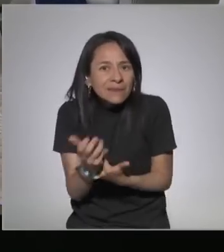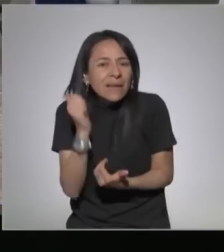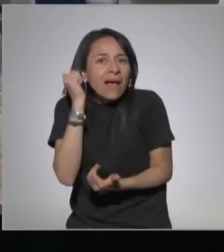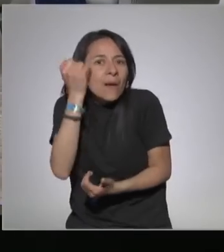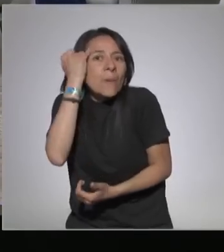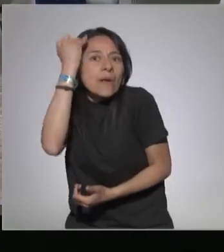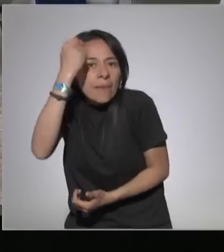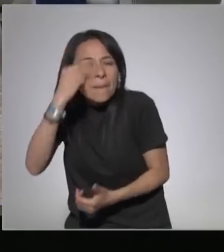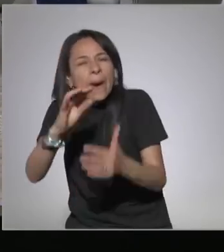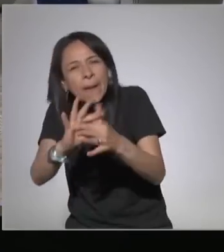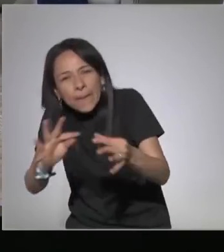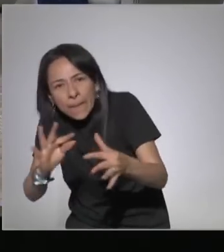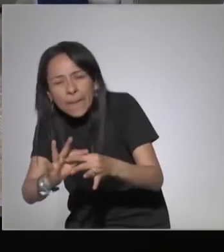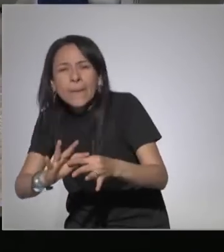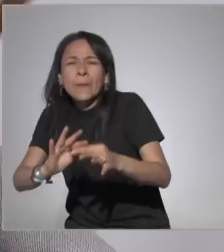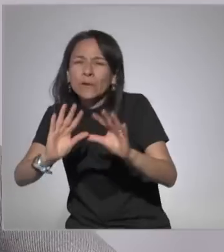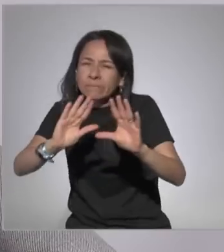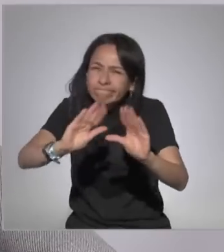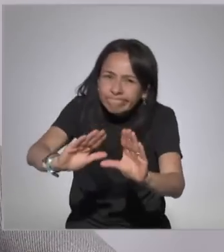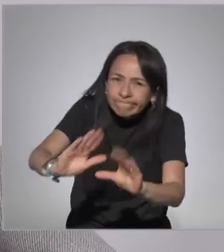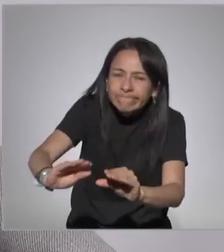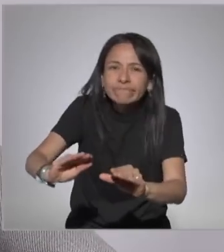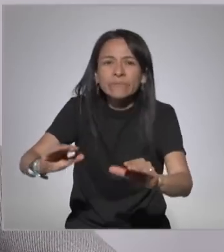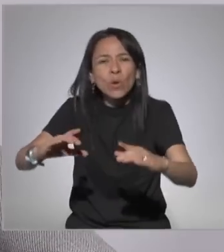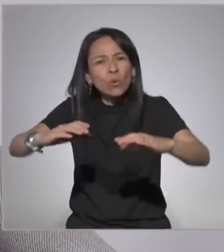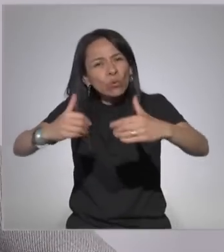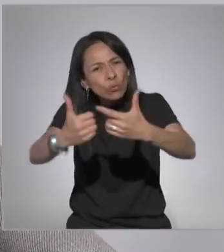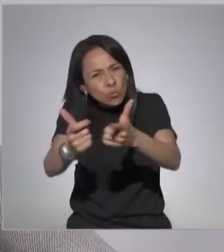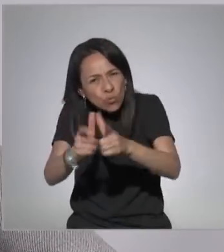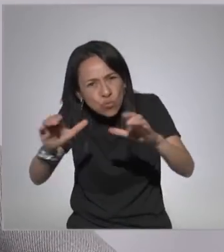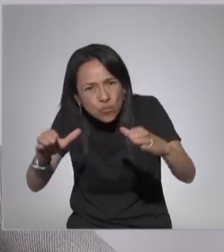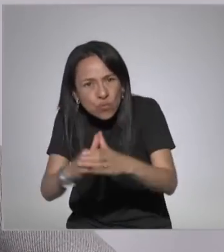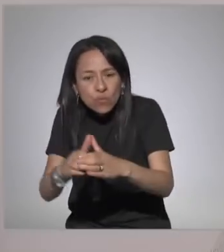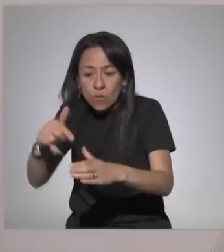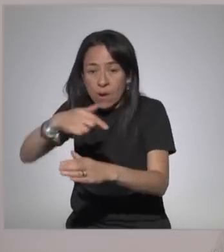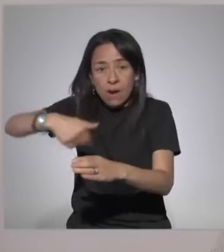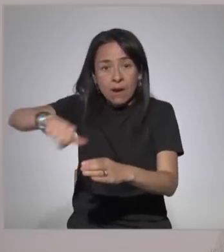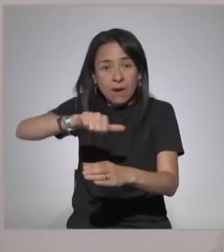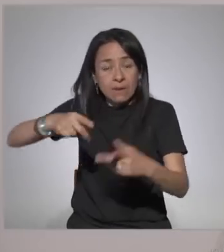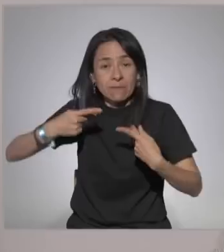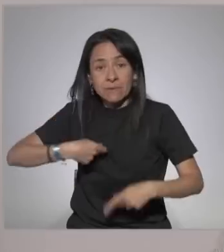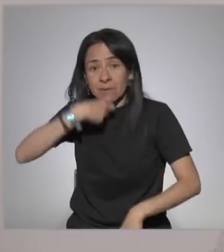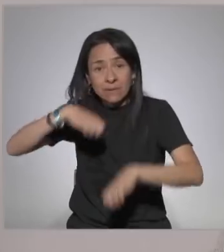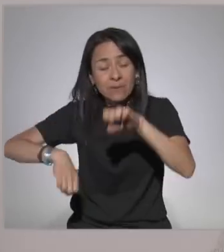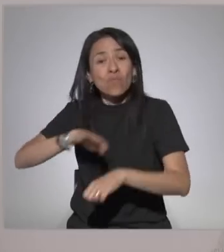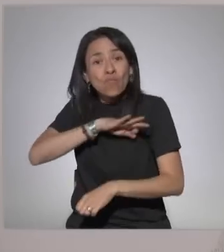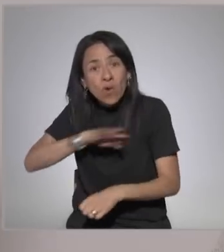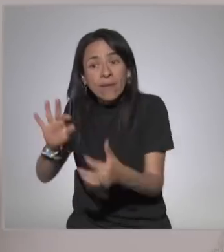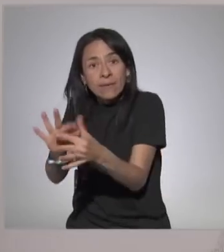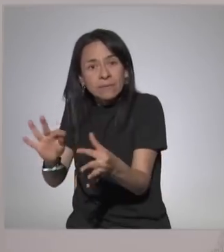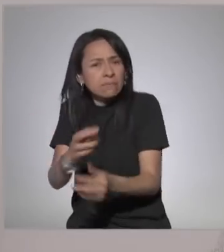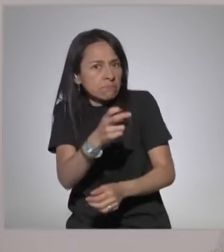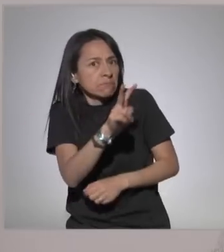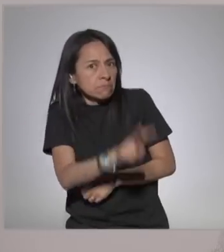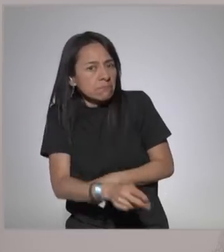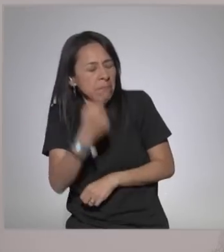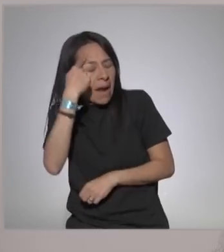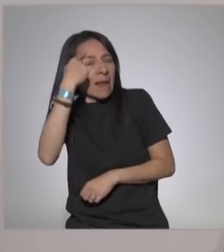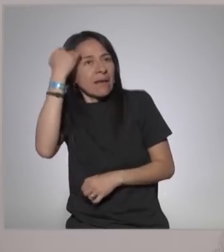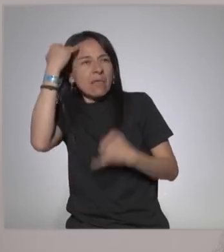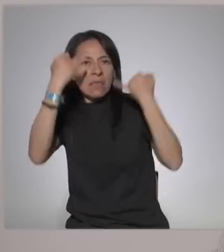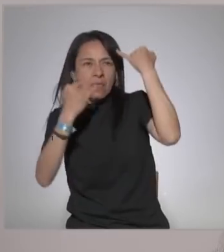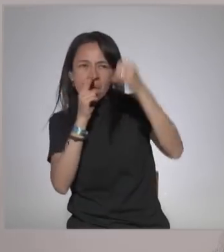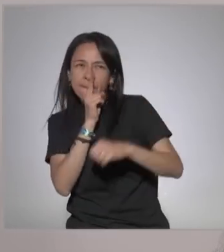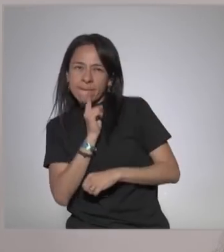grupalidad para poder trabajar con las personas mayores. Y para poder brindar información y sobre todo ir derribando estos prejuicios y mitos que